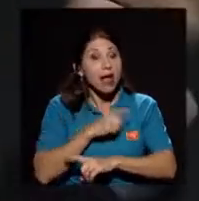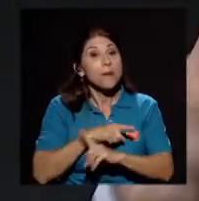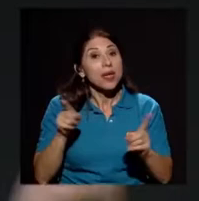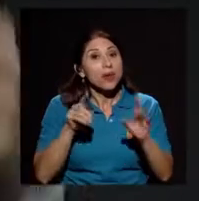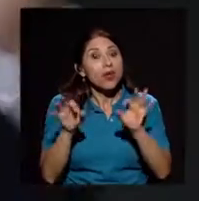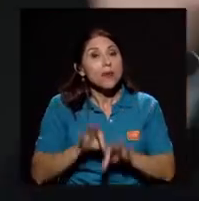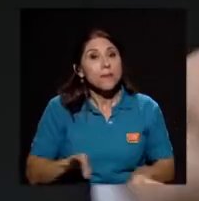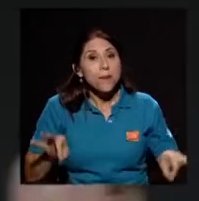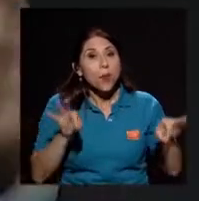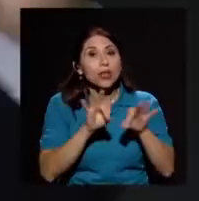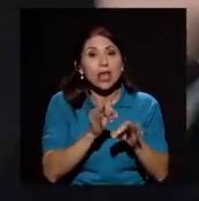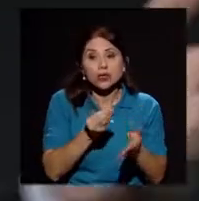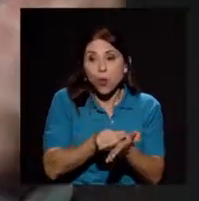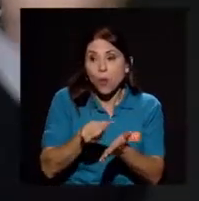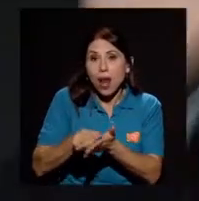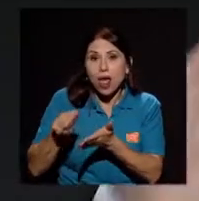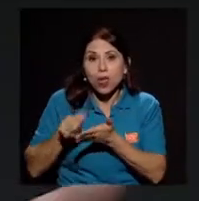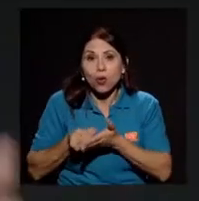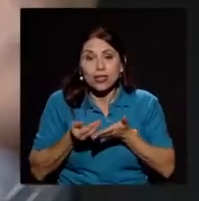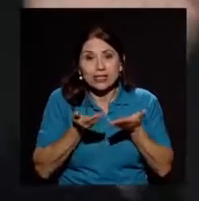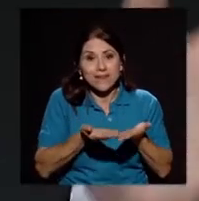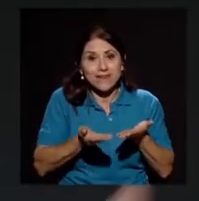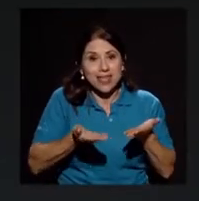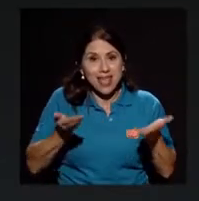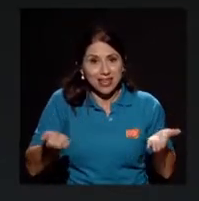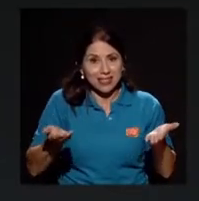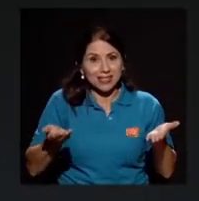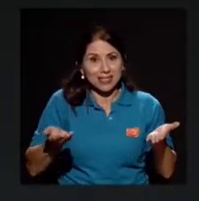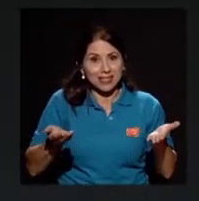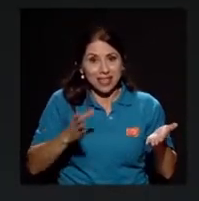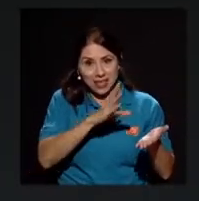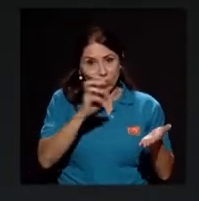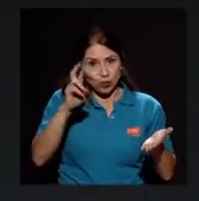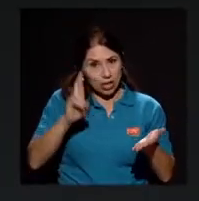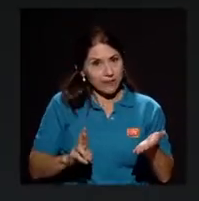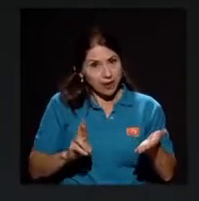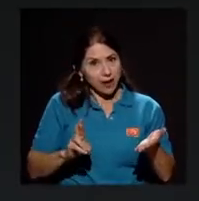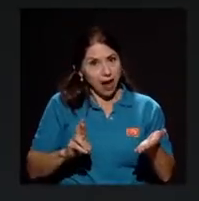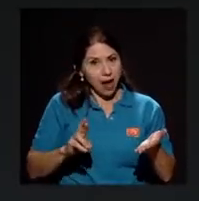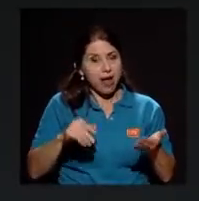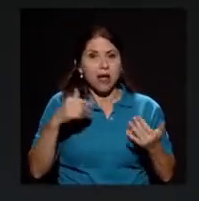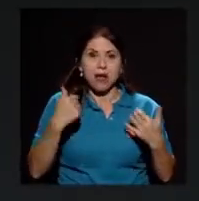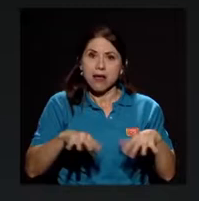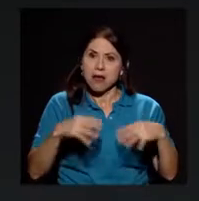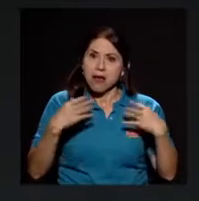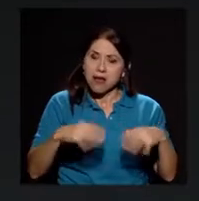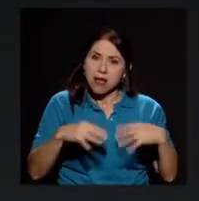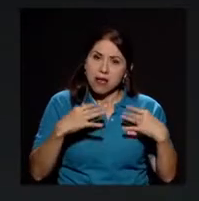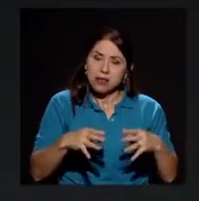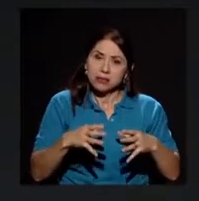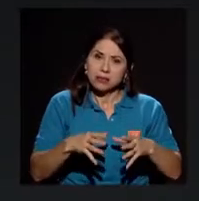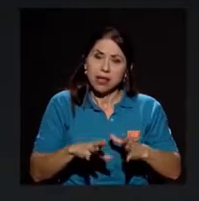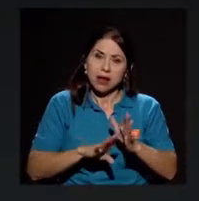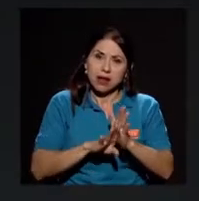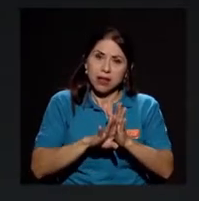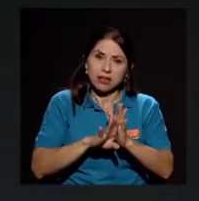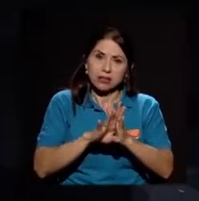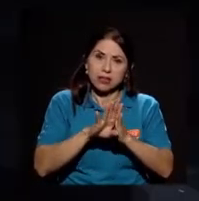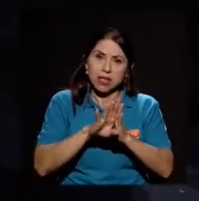compradores de bienes que costa rica exporta están creciendo a tasas